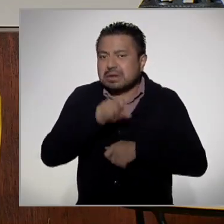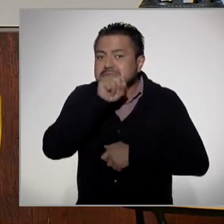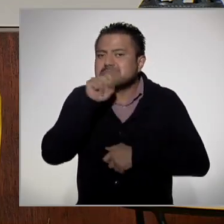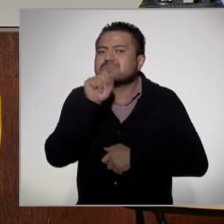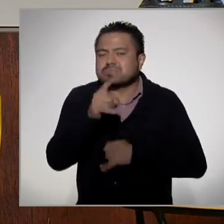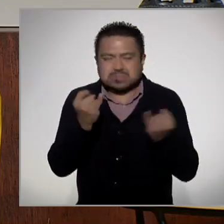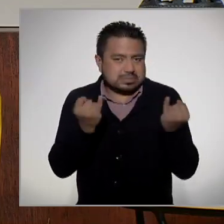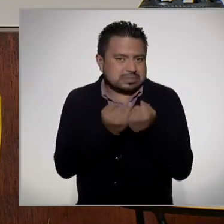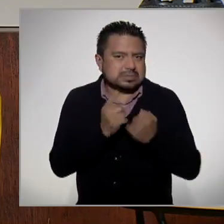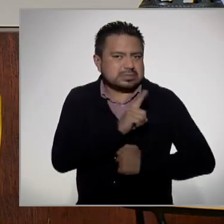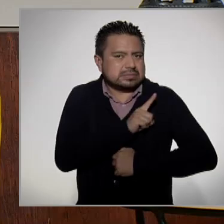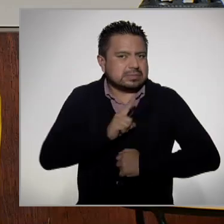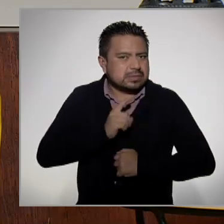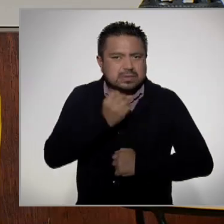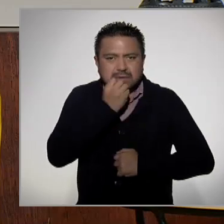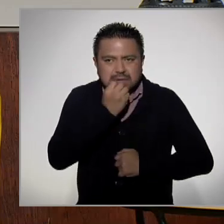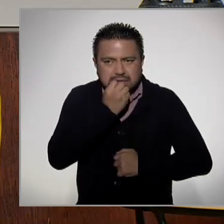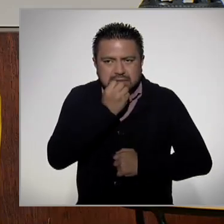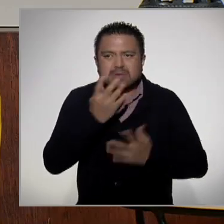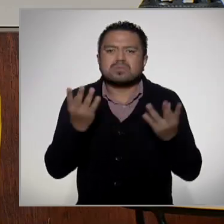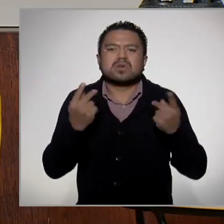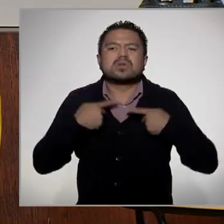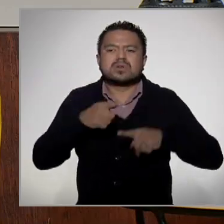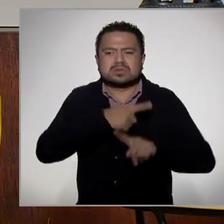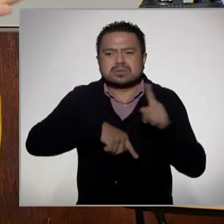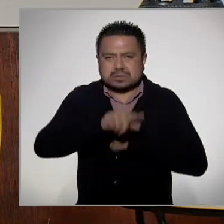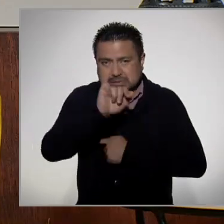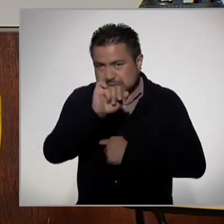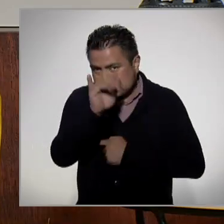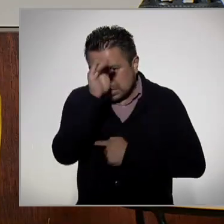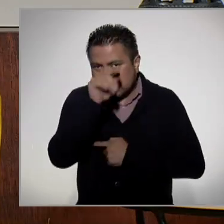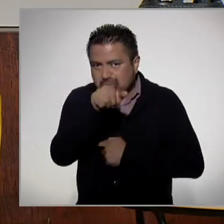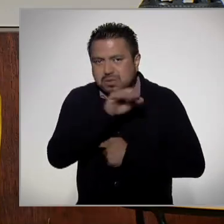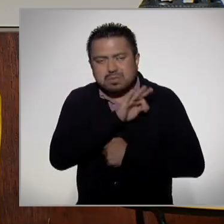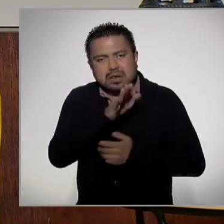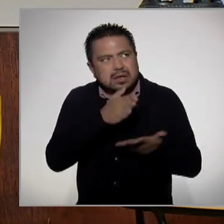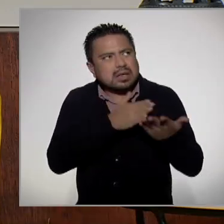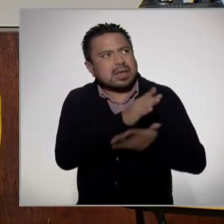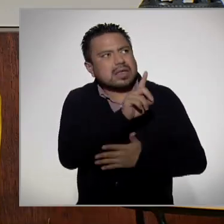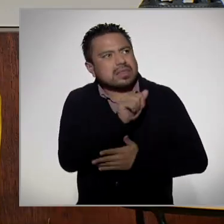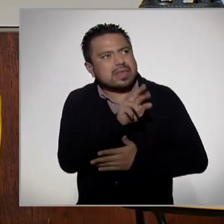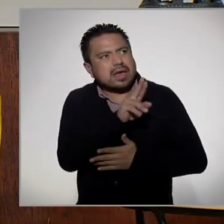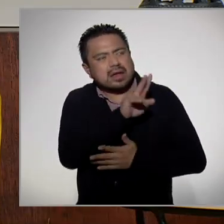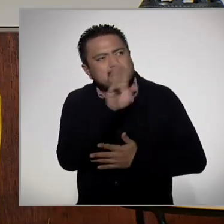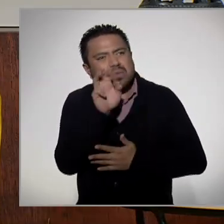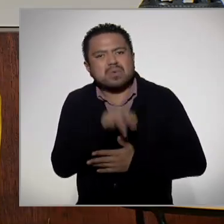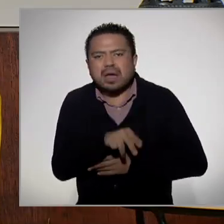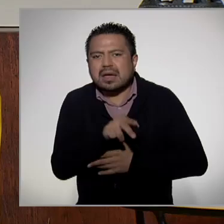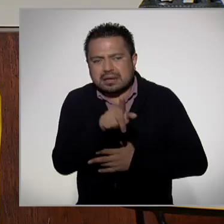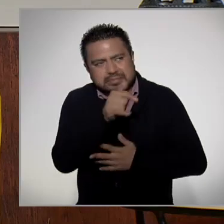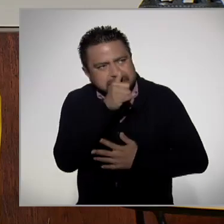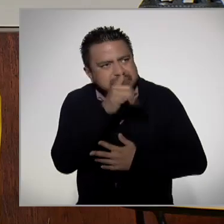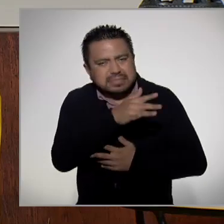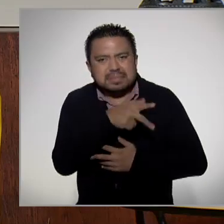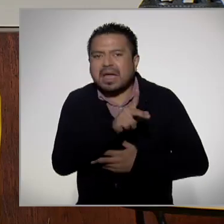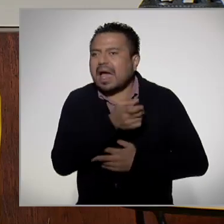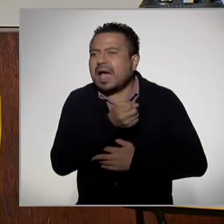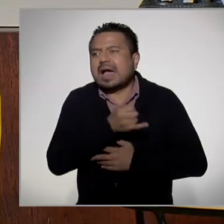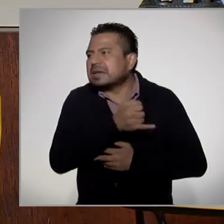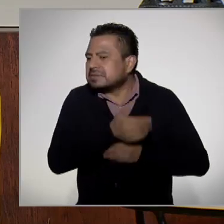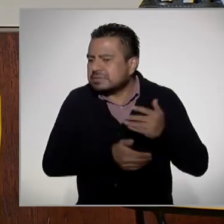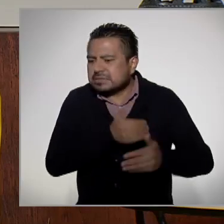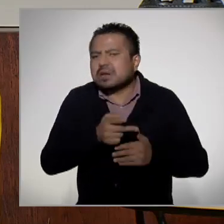cuentas mucha gente puede no estar de acuerdo vaya con darwin y reclamé le pero más gracia ha sido la evolución pero se vale ser vegano